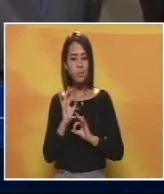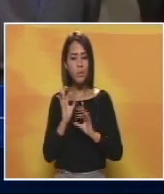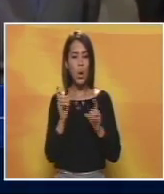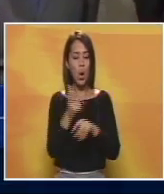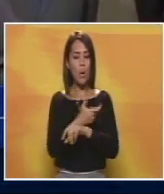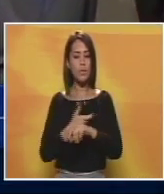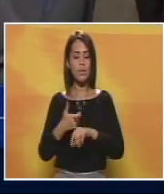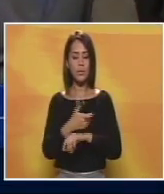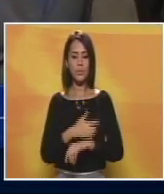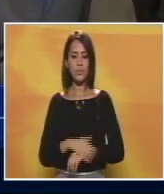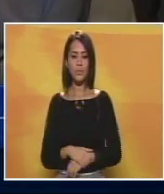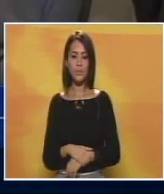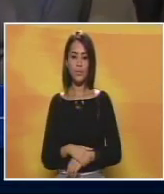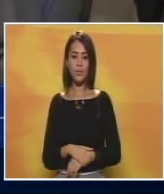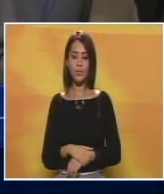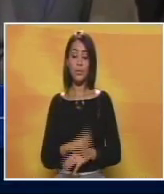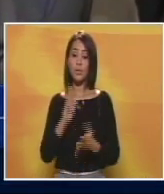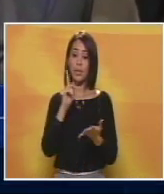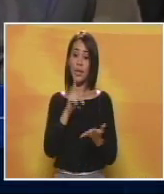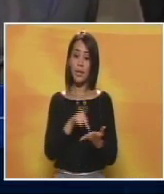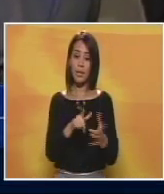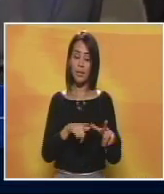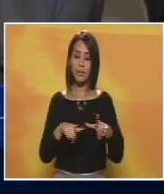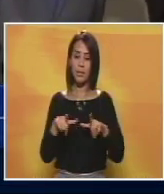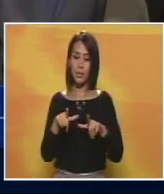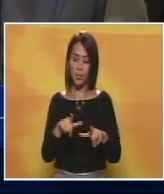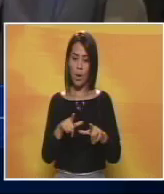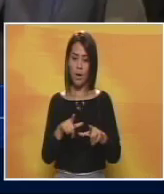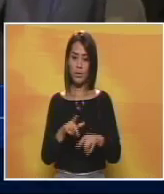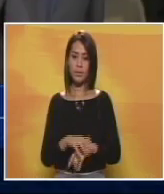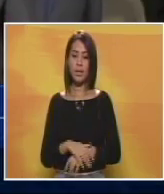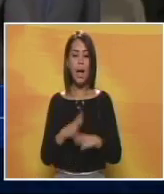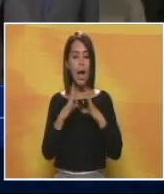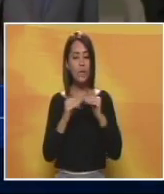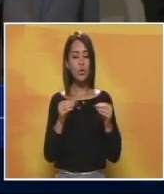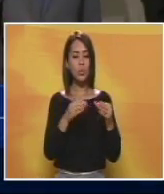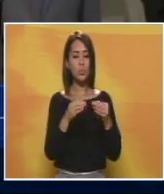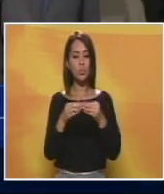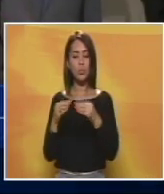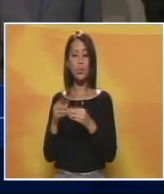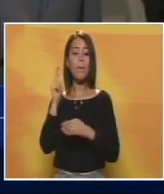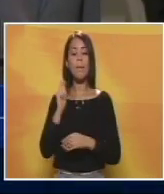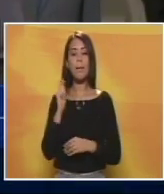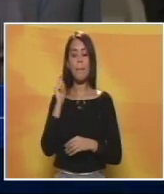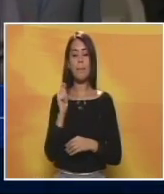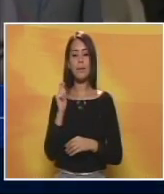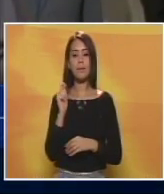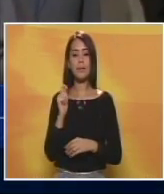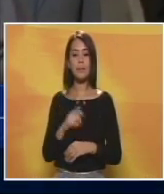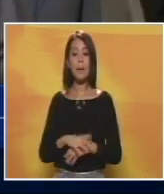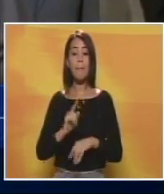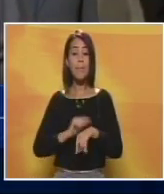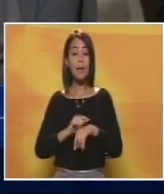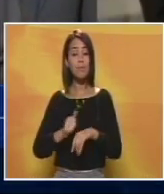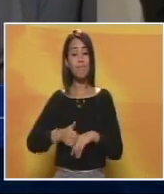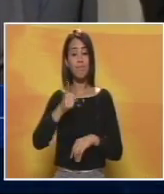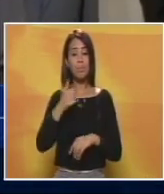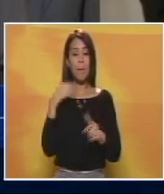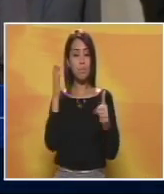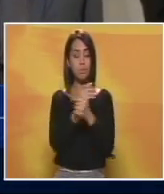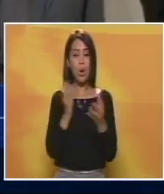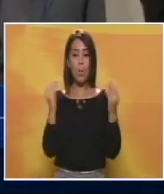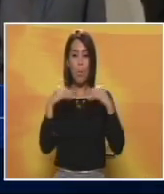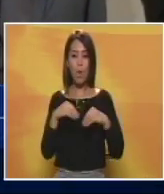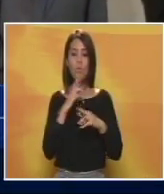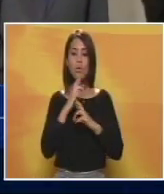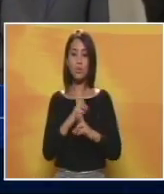gobierno. Mattarella recibe en el Palacio del Quirinal a todos los grupos parlamentarios luego de que les diera más tiempo para alcanzar acuerdos tras